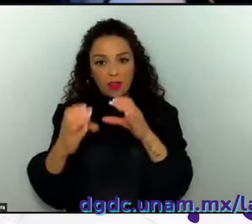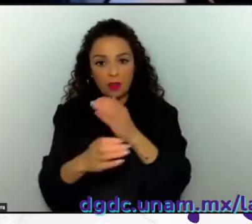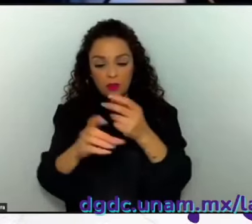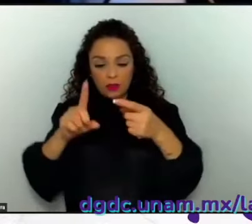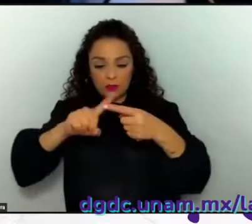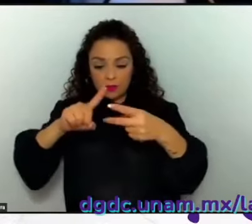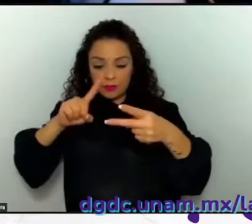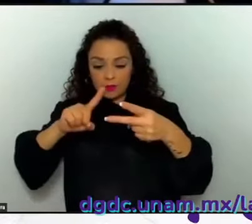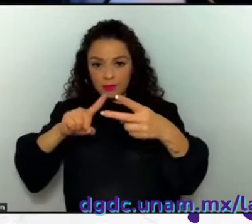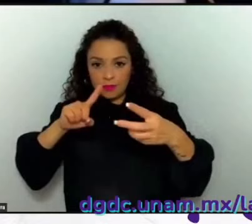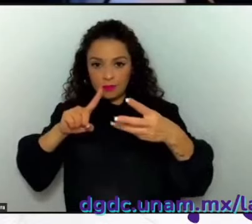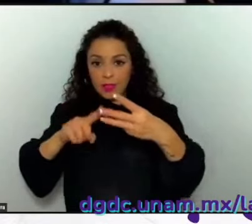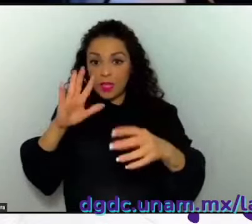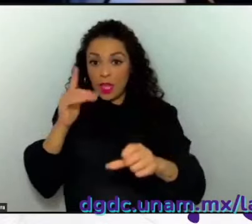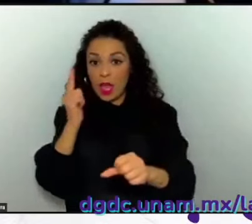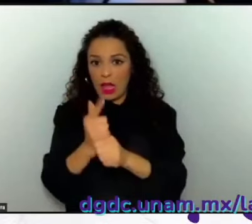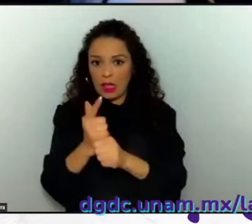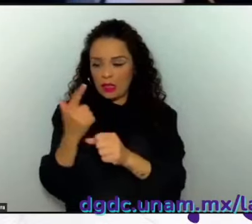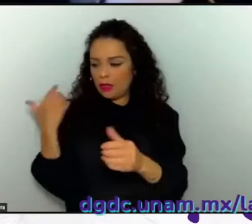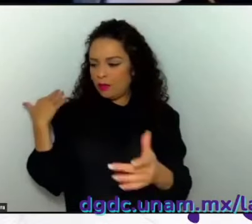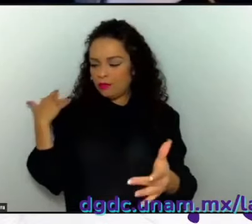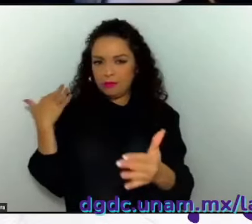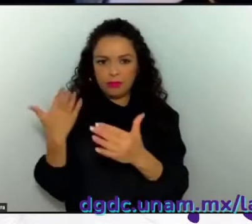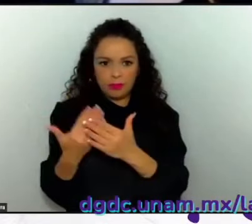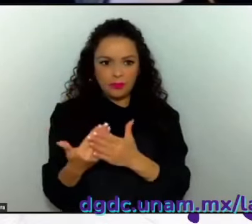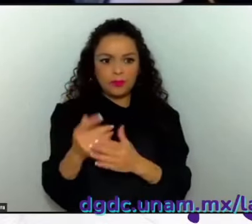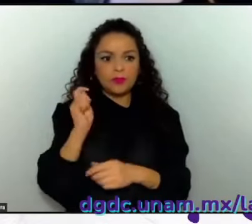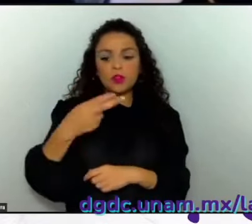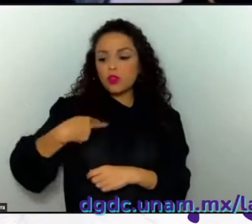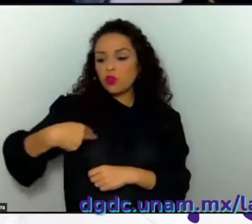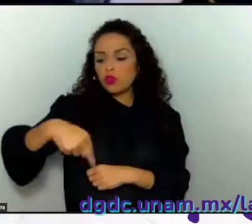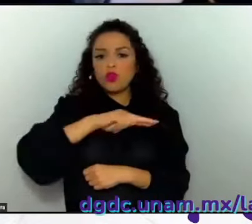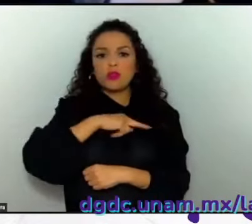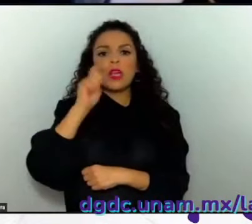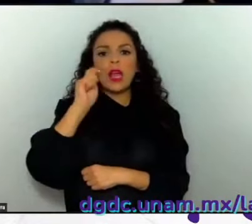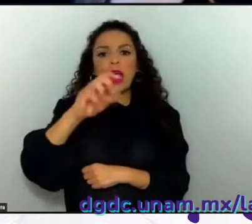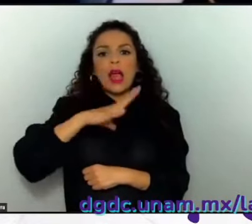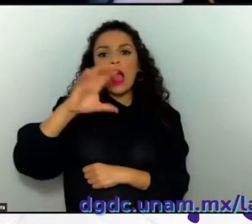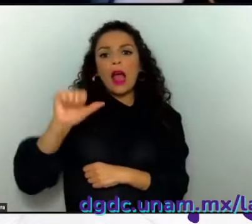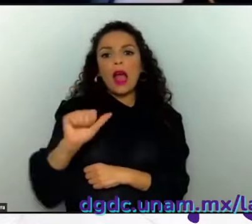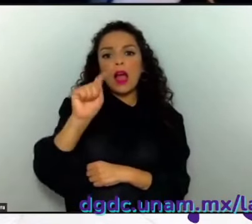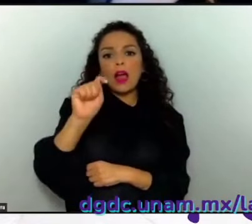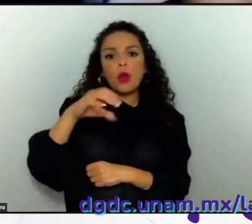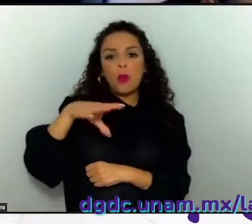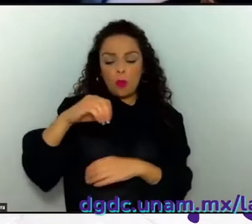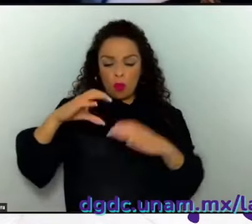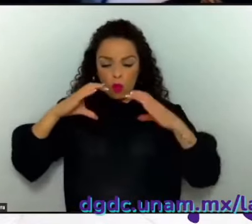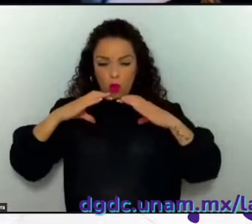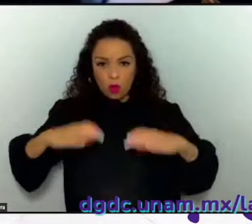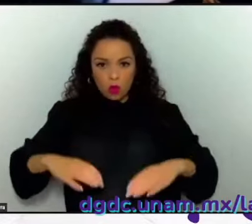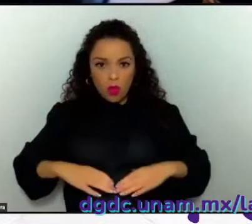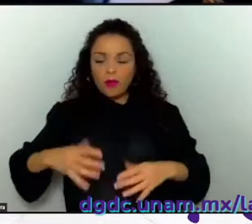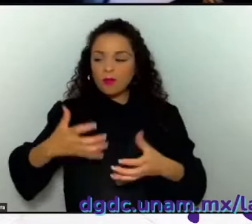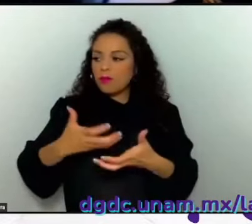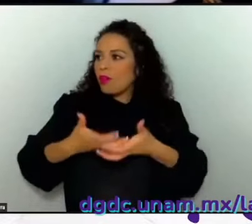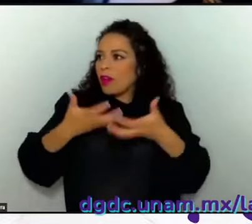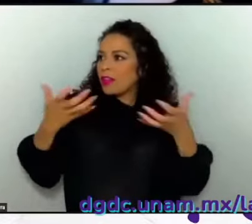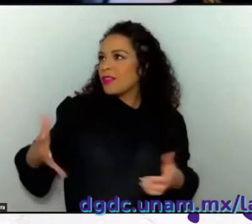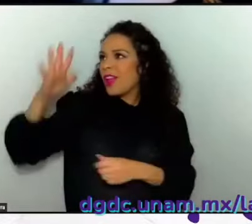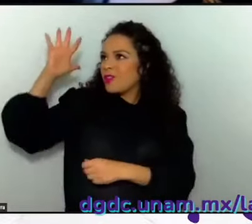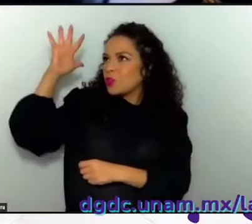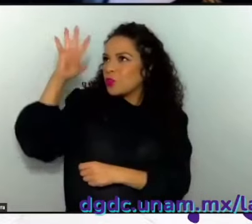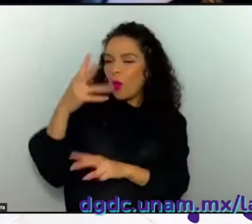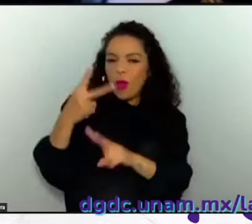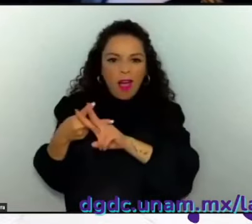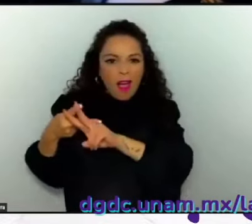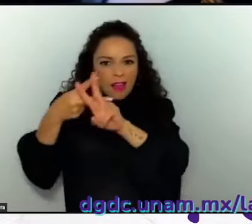en las últimas décadas. Primero está la materia ordinaria de la que estamos hechos nosotros, los átomos, nuestros cuerpos, la Tierra, el Sol, las estrellas. Esta es materia